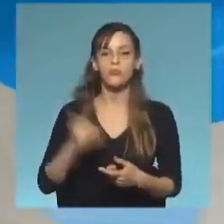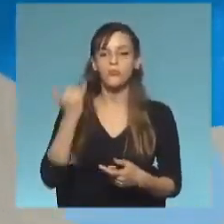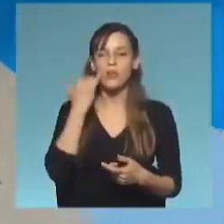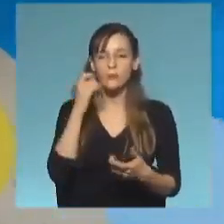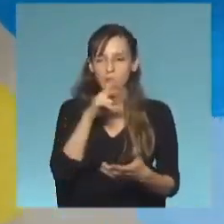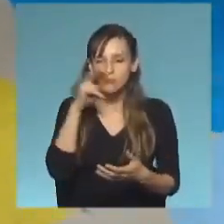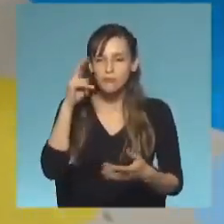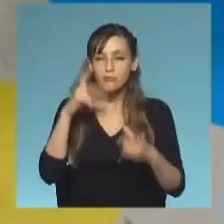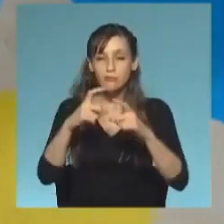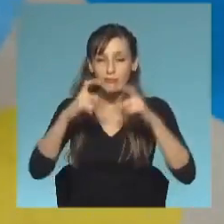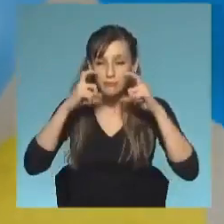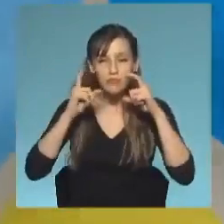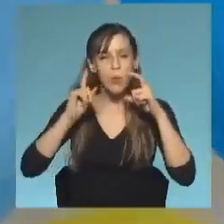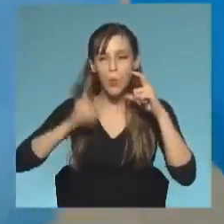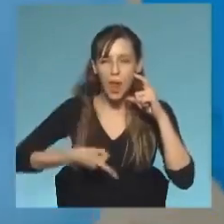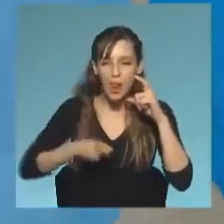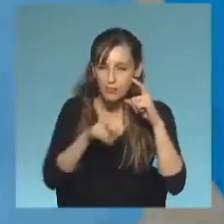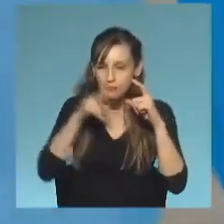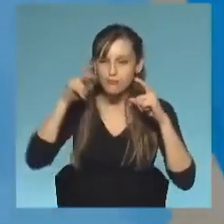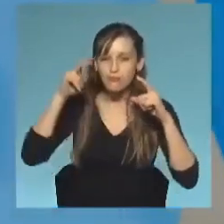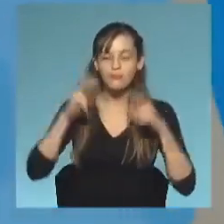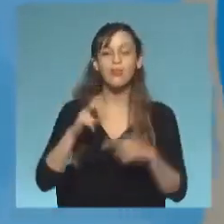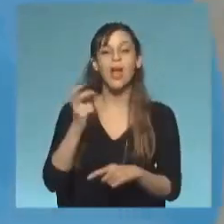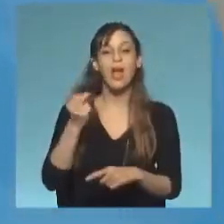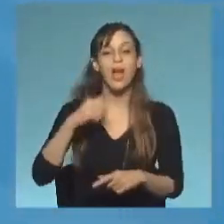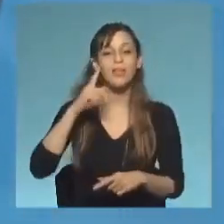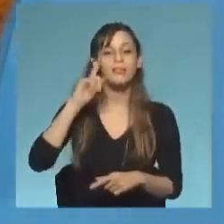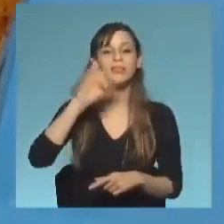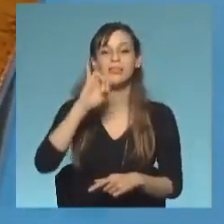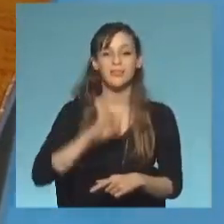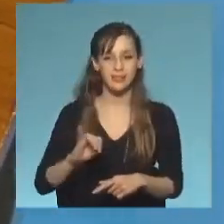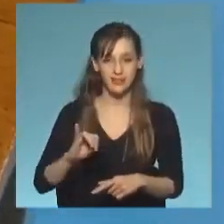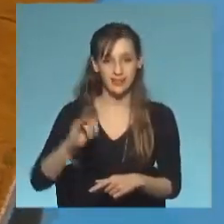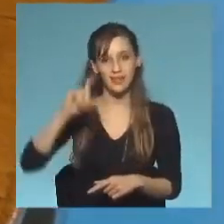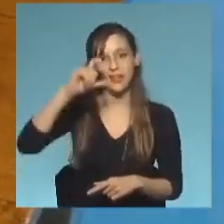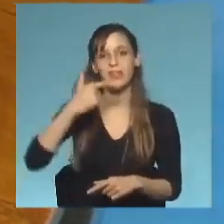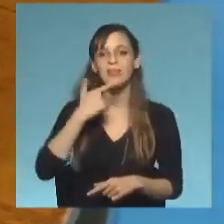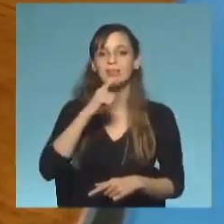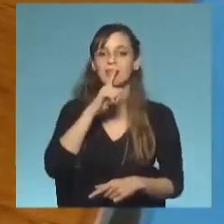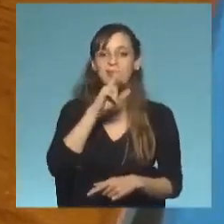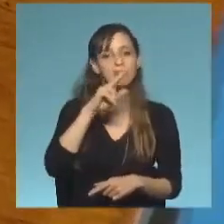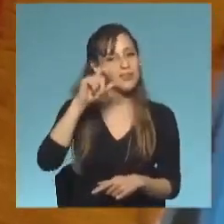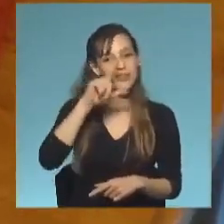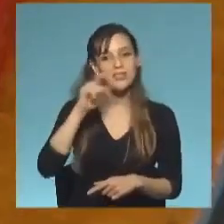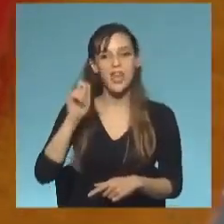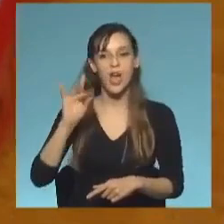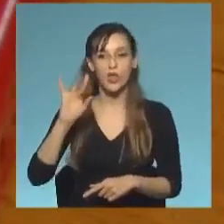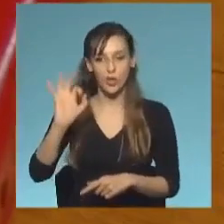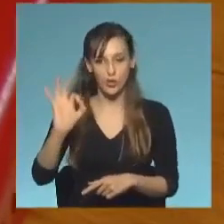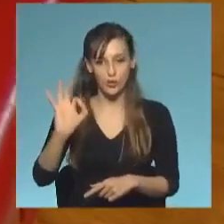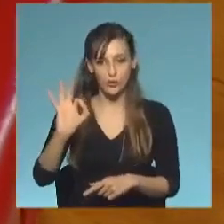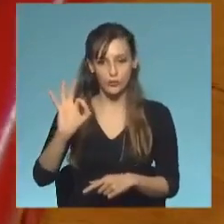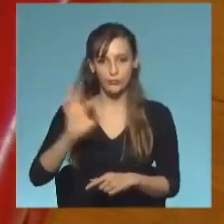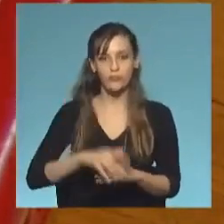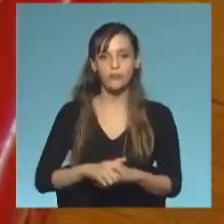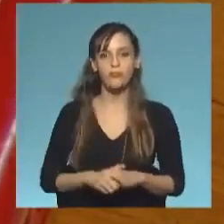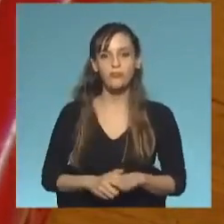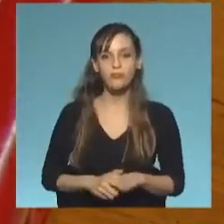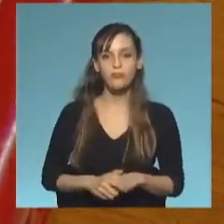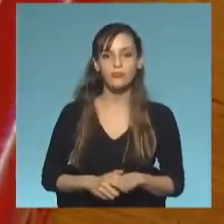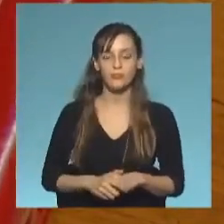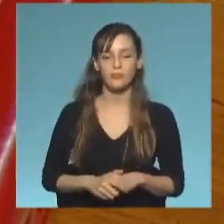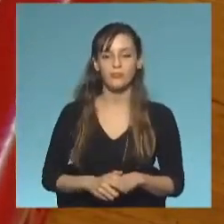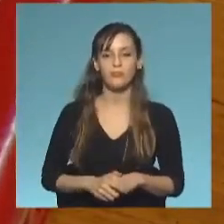sentir. Algunos anís estrellado, acá tenemos pedacitos de anís estrellado que le pedí a los chicos que me lo